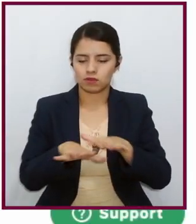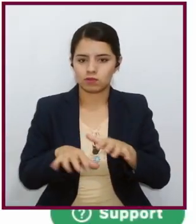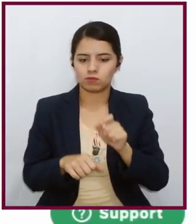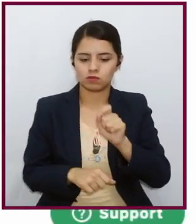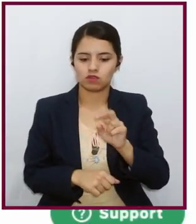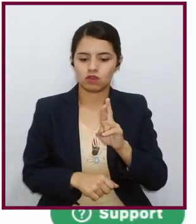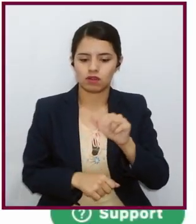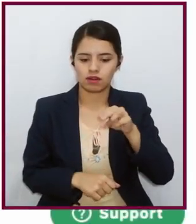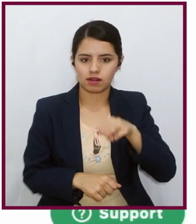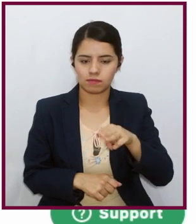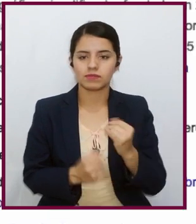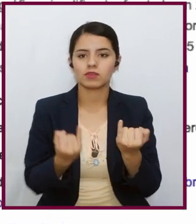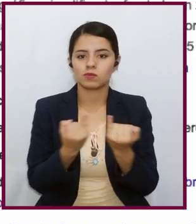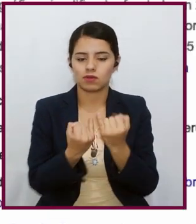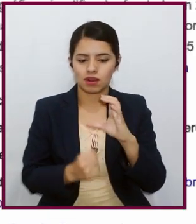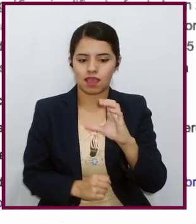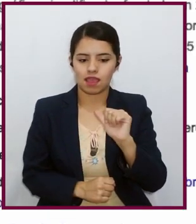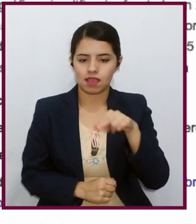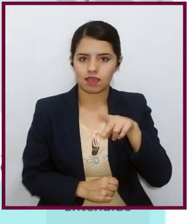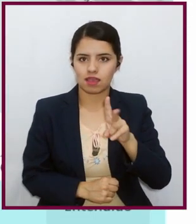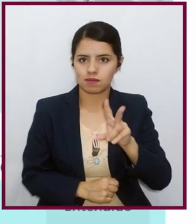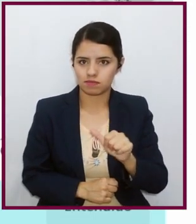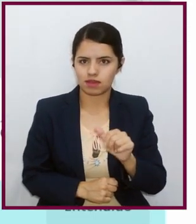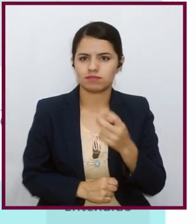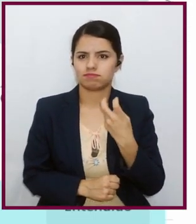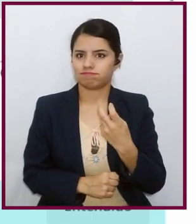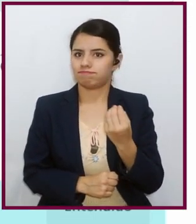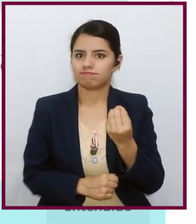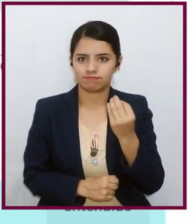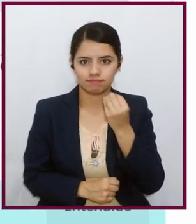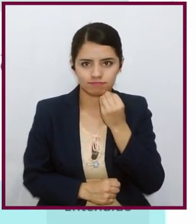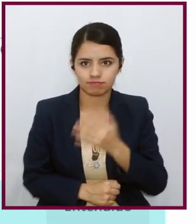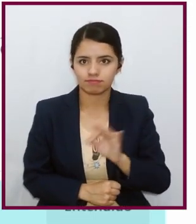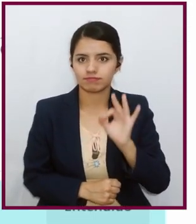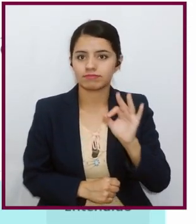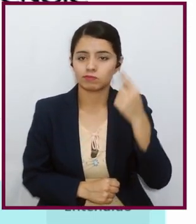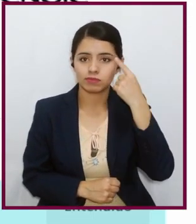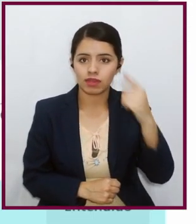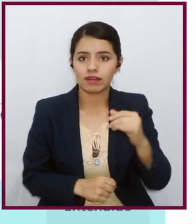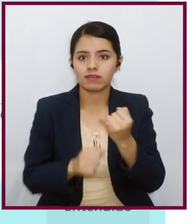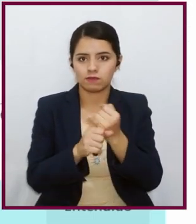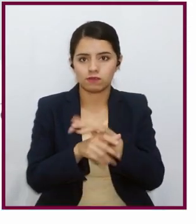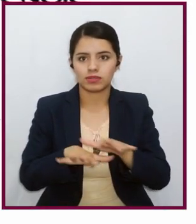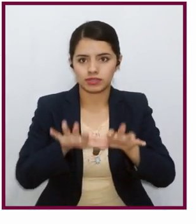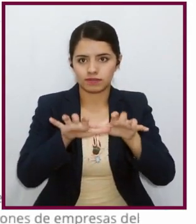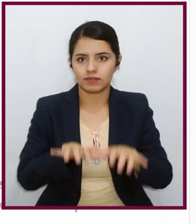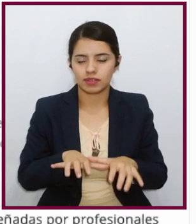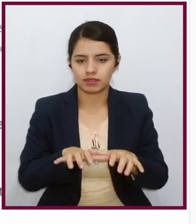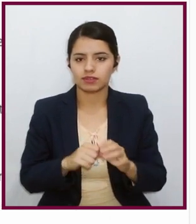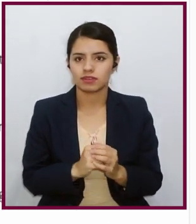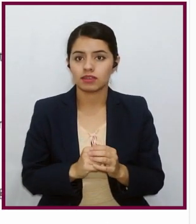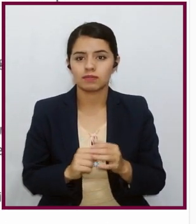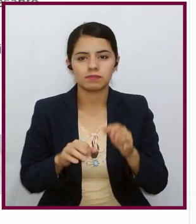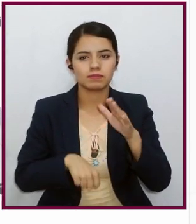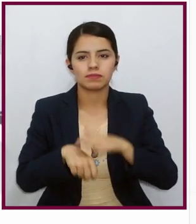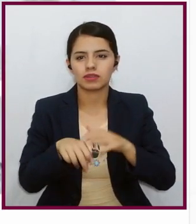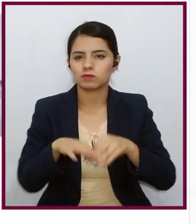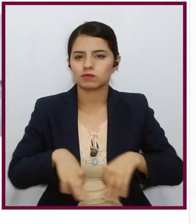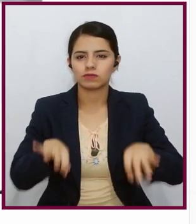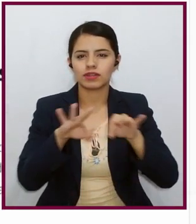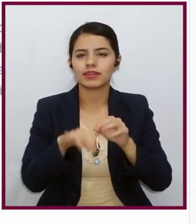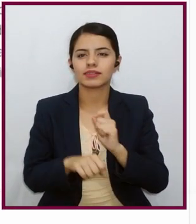¡Holly! ¡Holly! Oye, pero ya nos saludamos. ¿Por qué dices Holly? Así se llama la aplicación. ¡Holly! Es